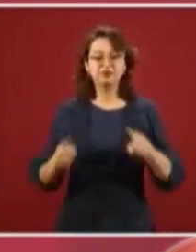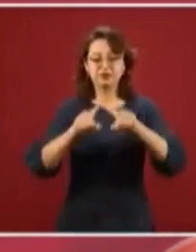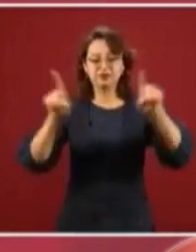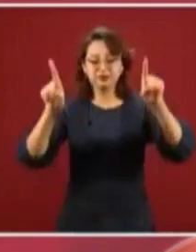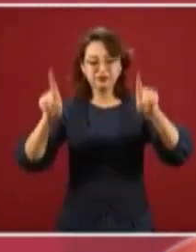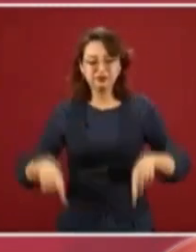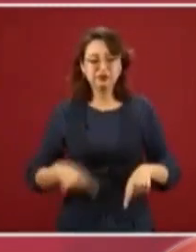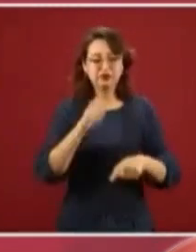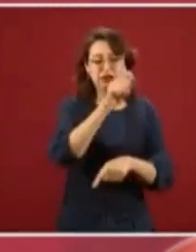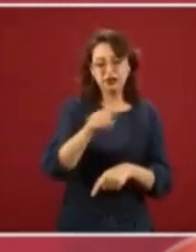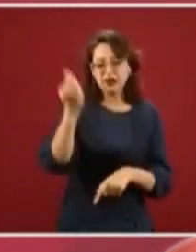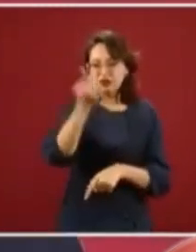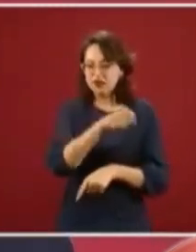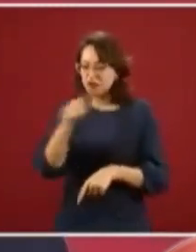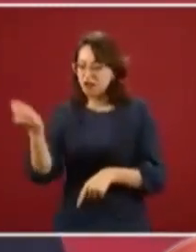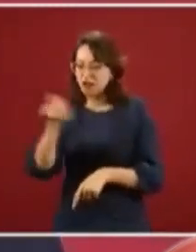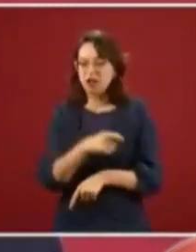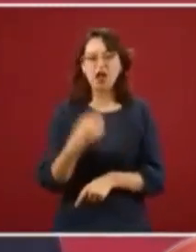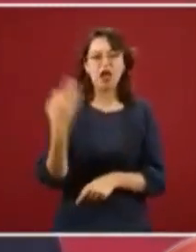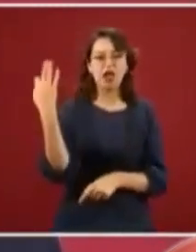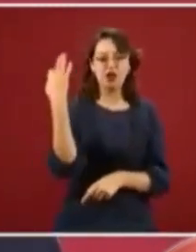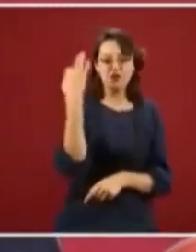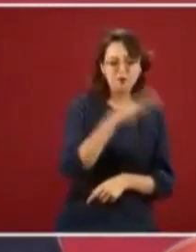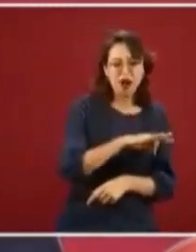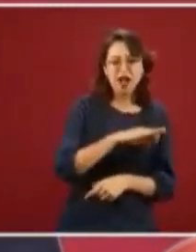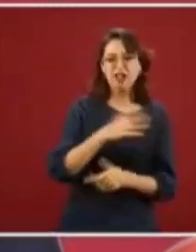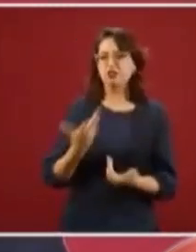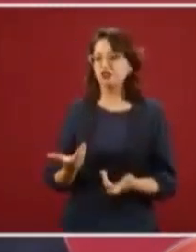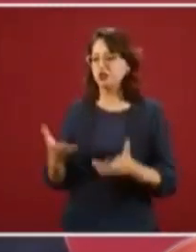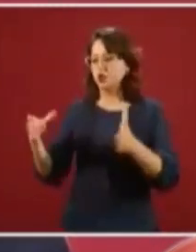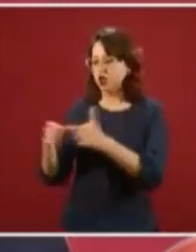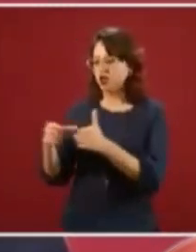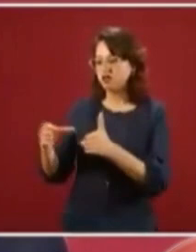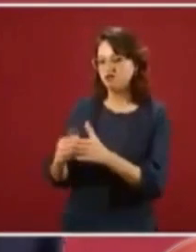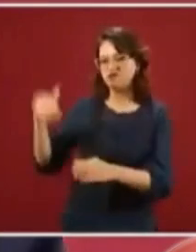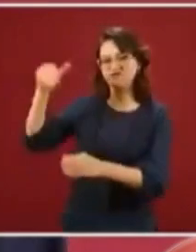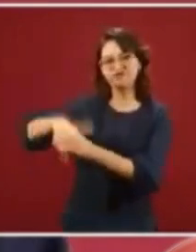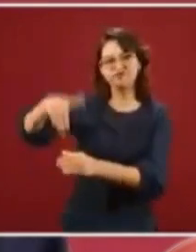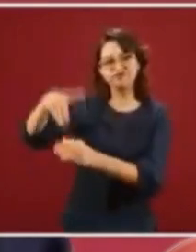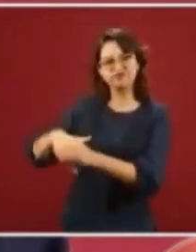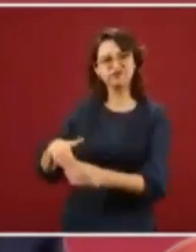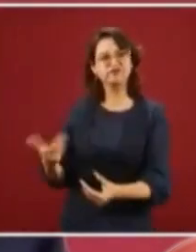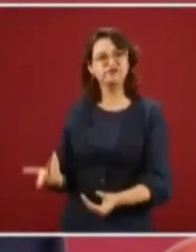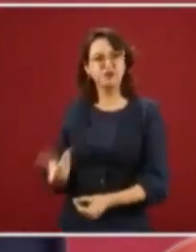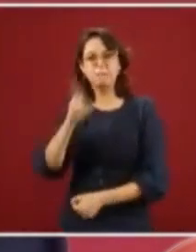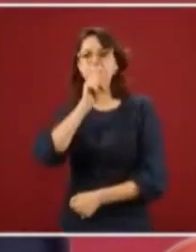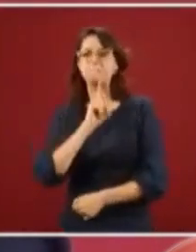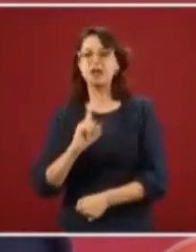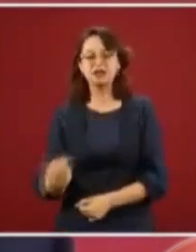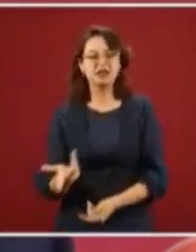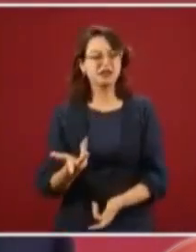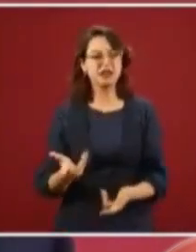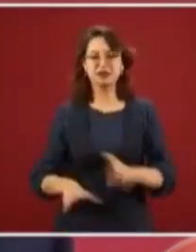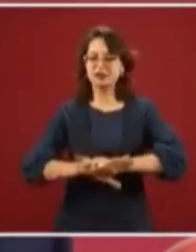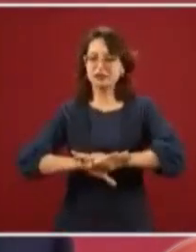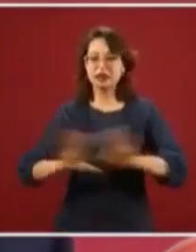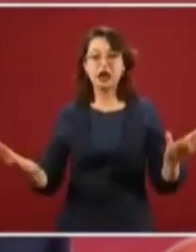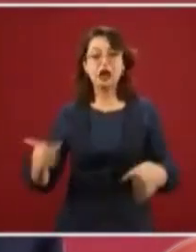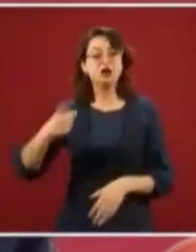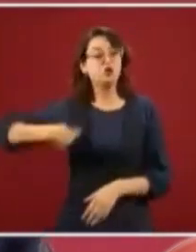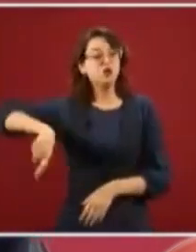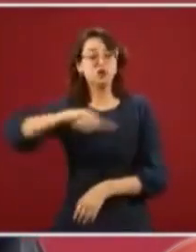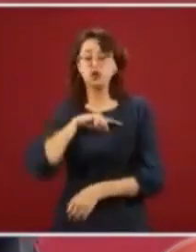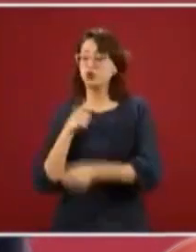el relleno de urnas. Nosotros fuimos víctimas de eso. Me acuerdo